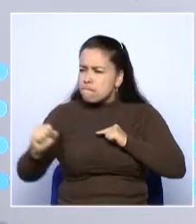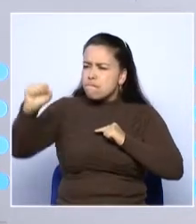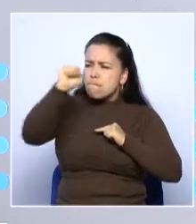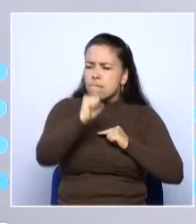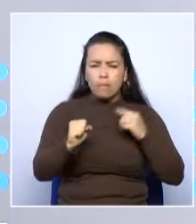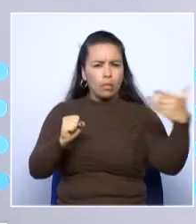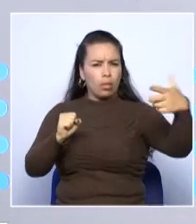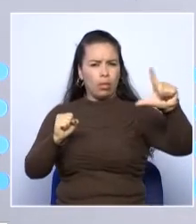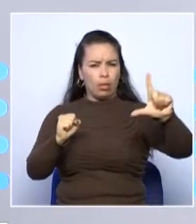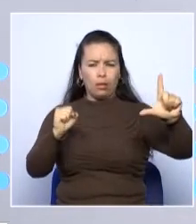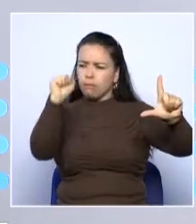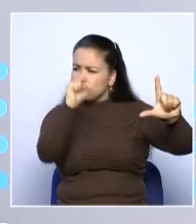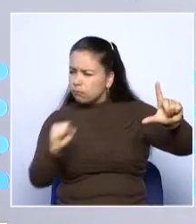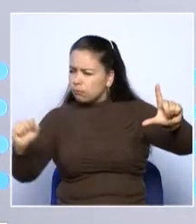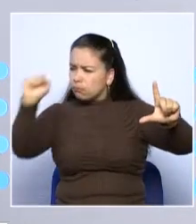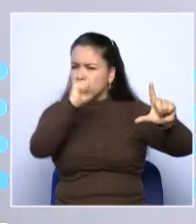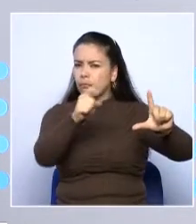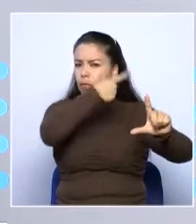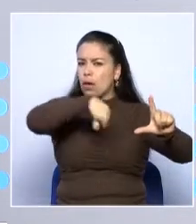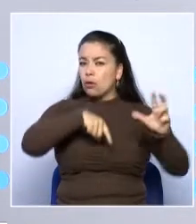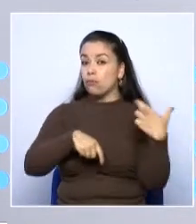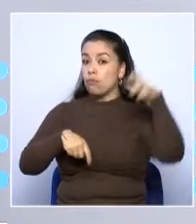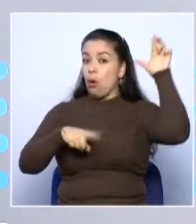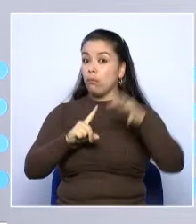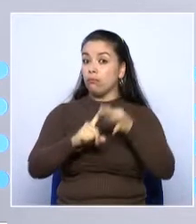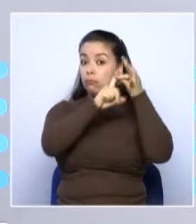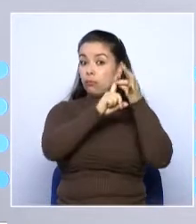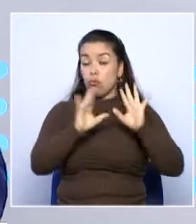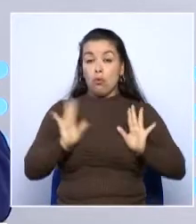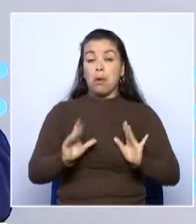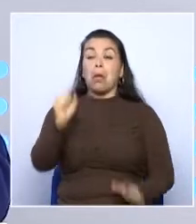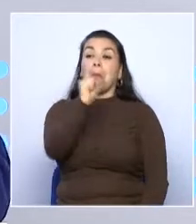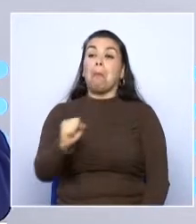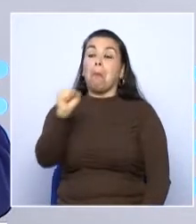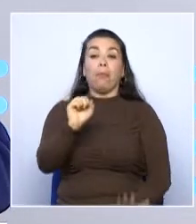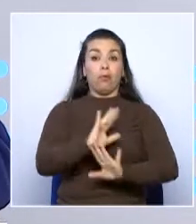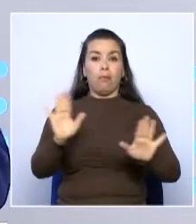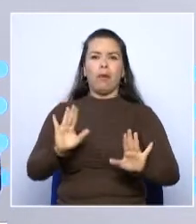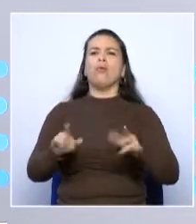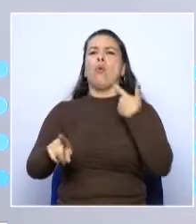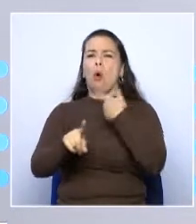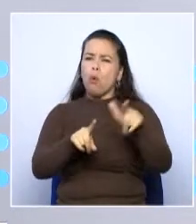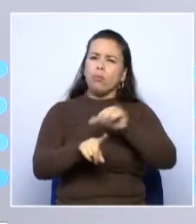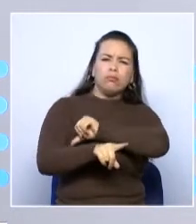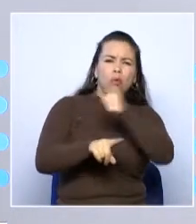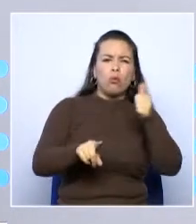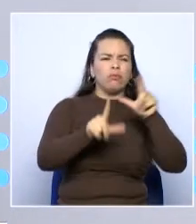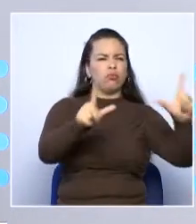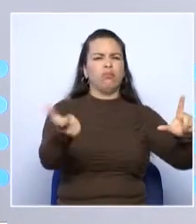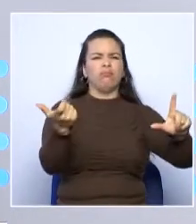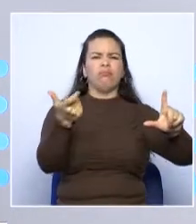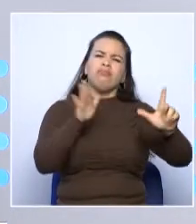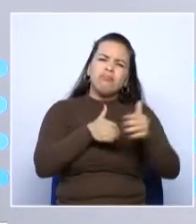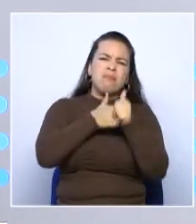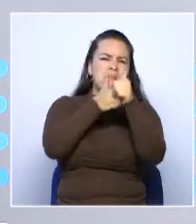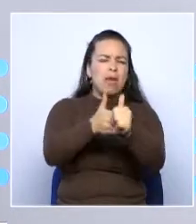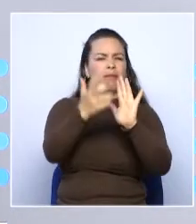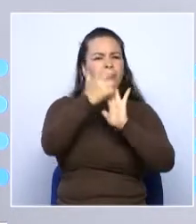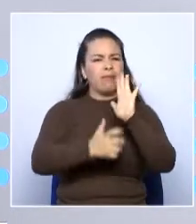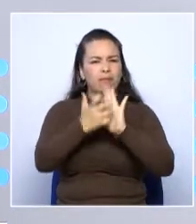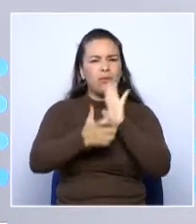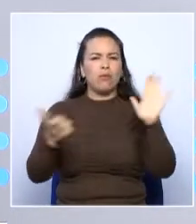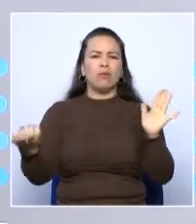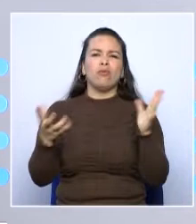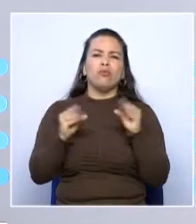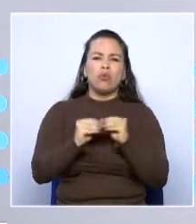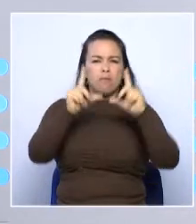han especializado y no únicamente en ecografía, en muchas cosas que van más allá de los métodos diagnósticos,